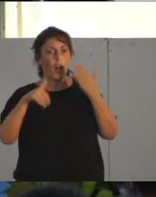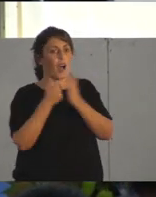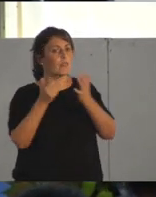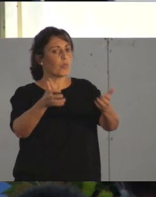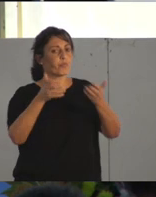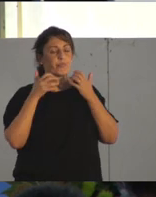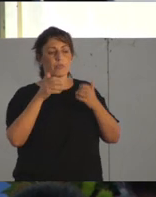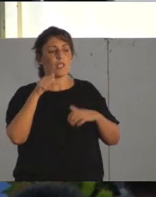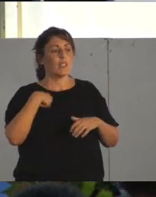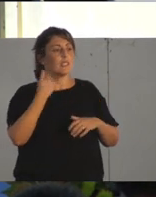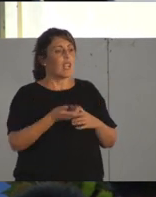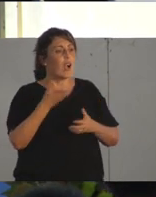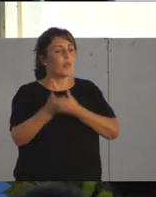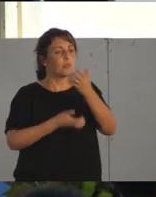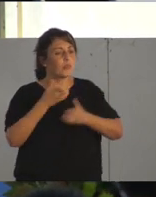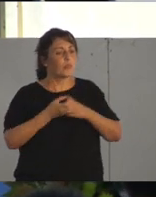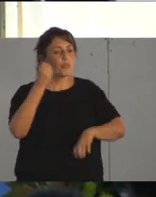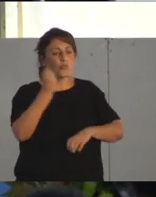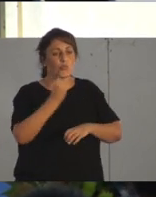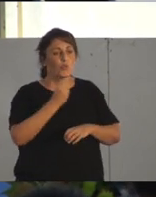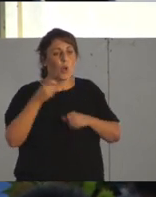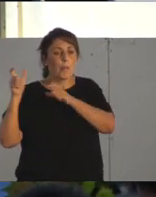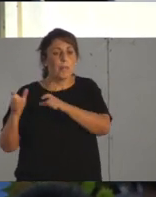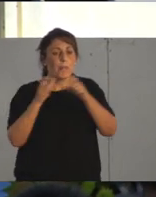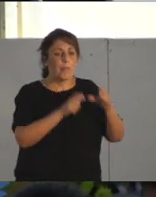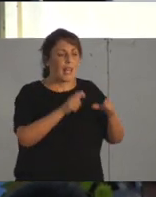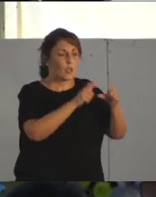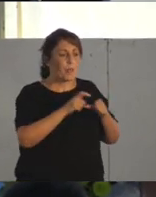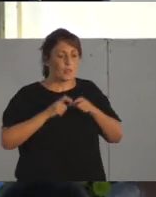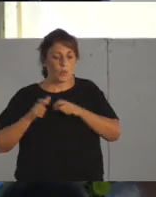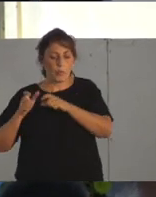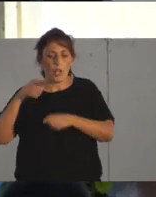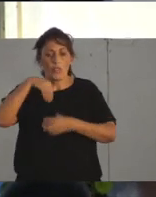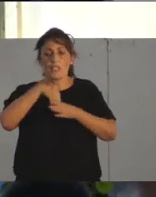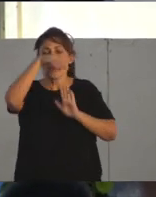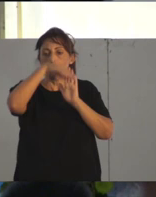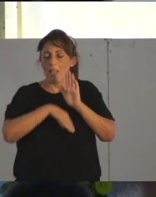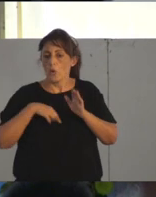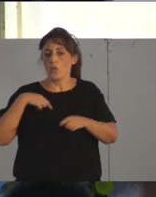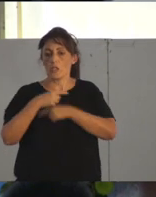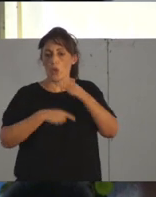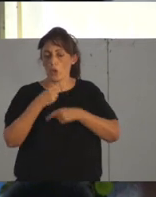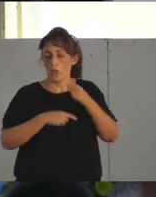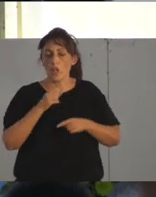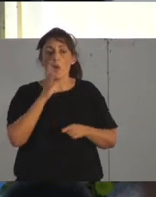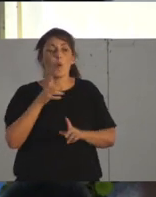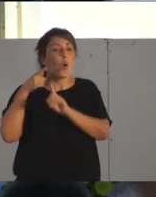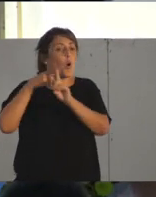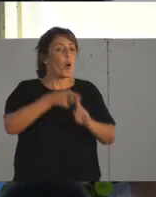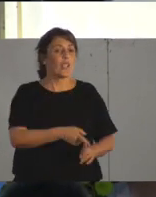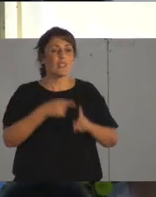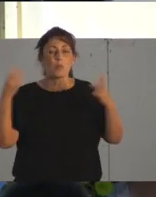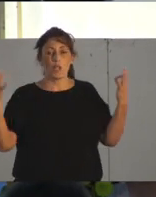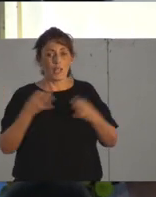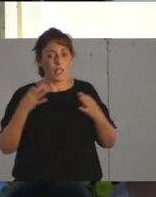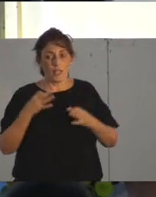a la receta texturizada de todos aquellos platos que incorporaban nuestro menú del día a día. Porque nuestro fin y nuestra meta